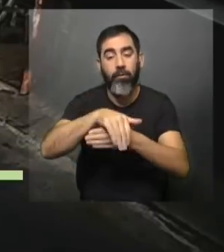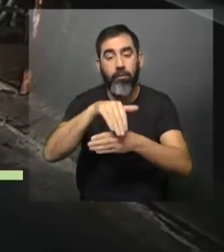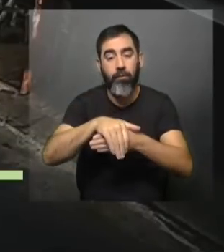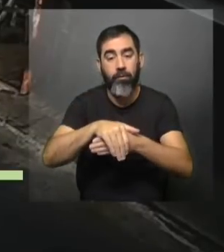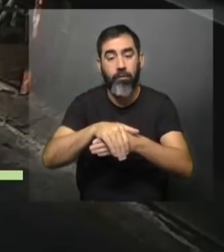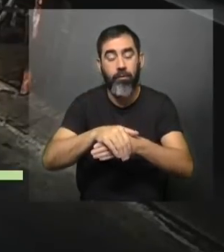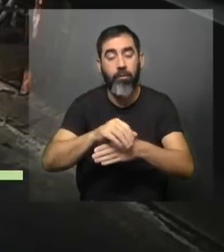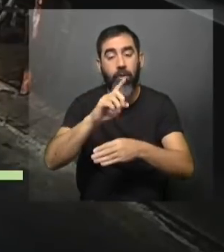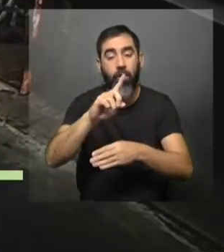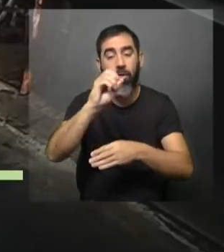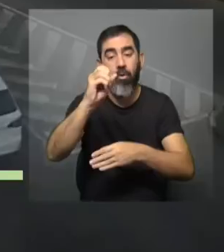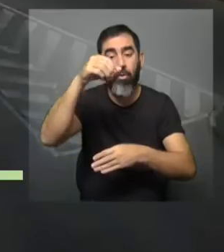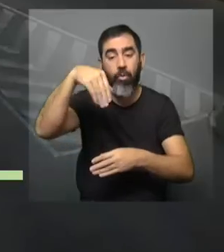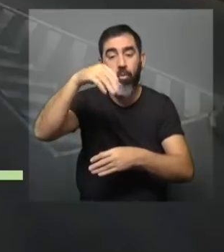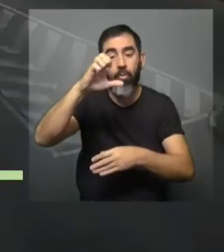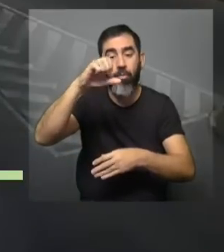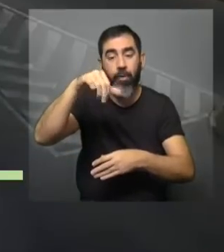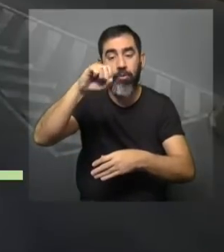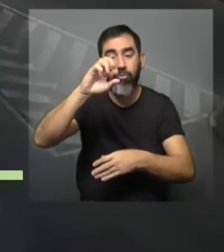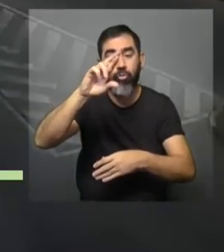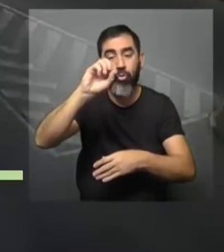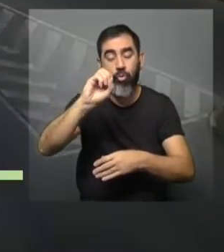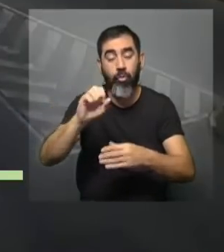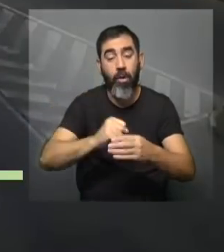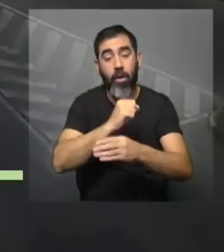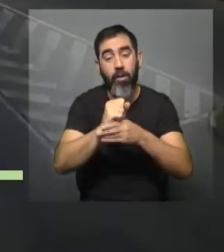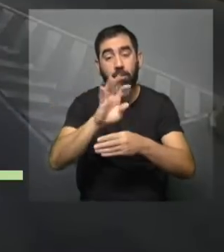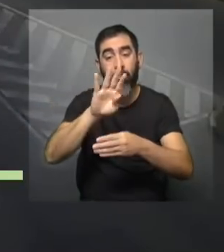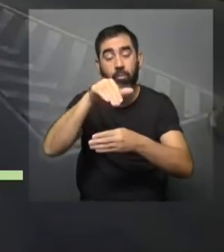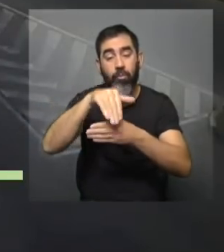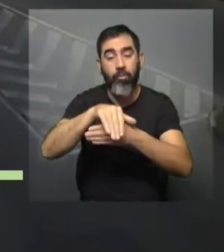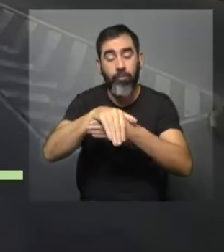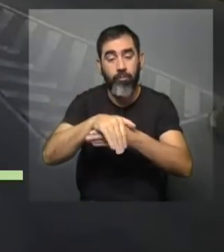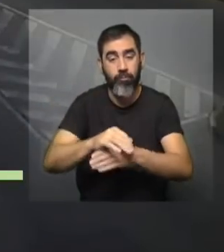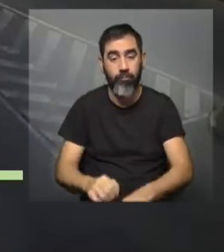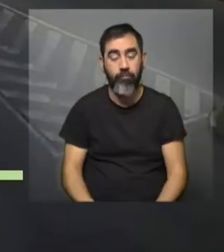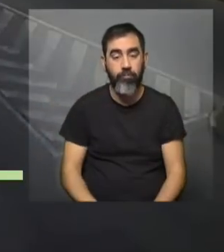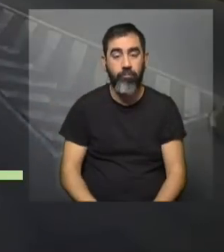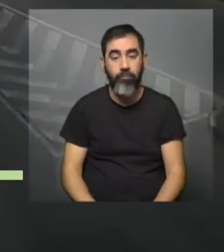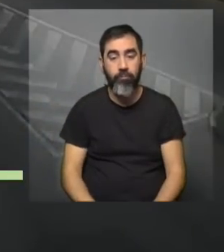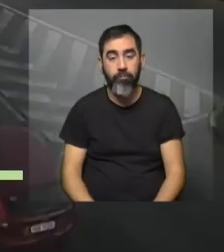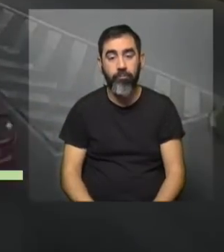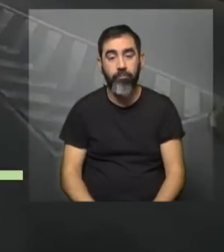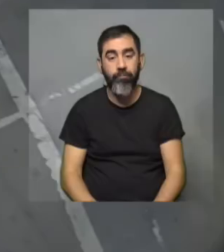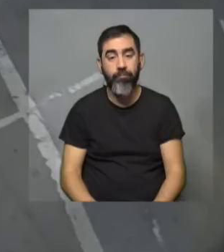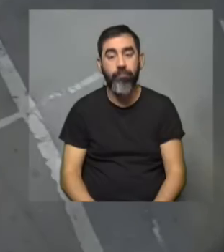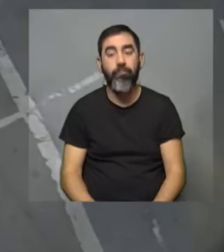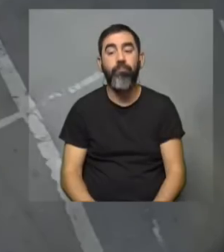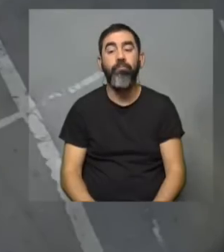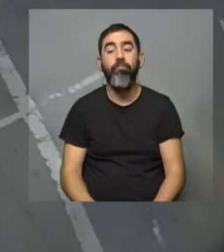y Loreto comenzó no entre Millán y María ortigochea hasta las 4 de la tarde por trabajos de saneamiento